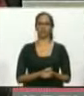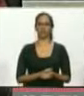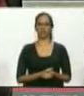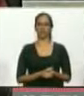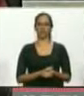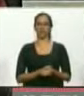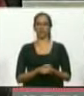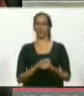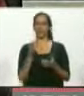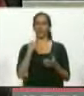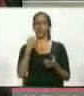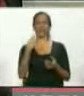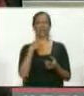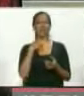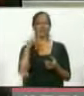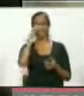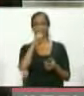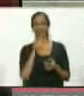de